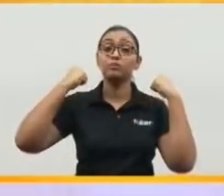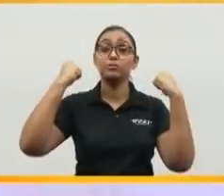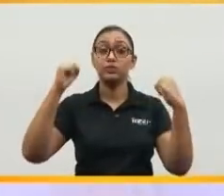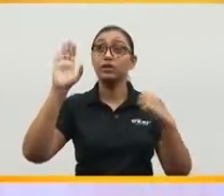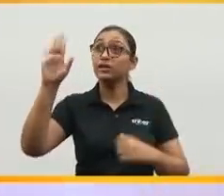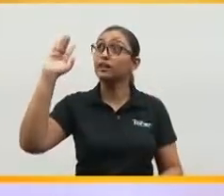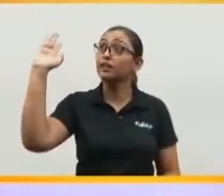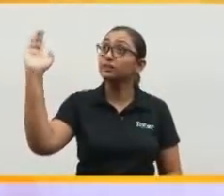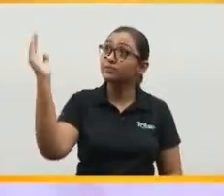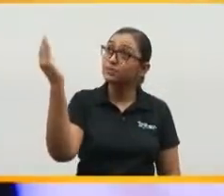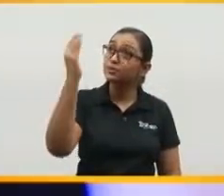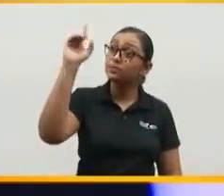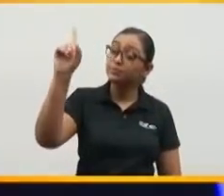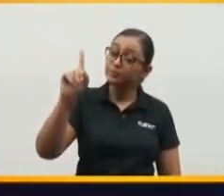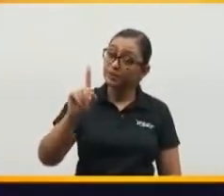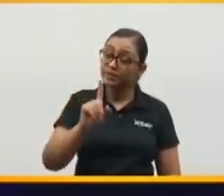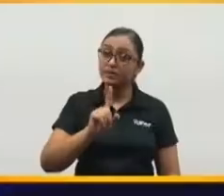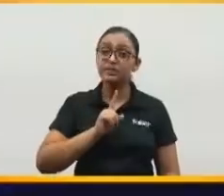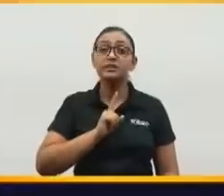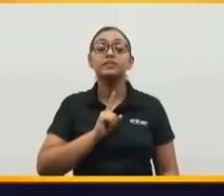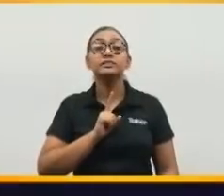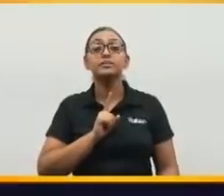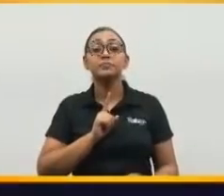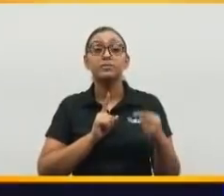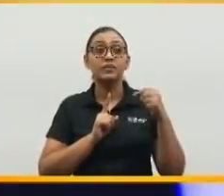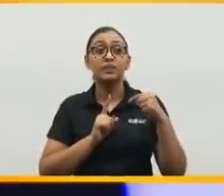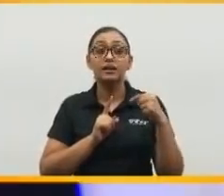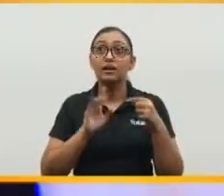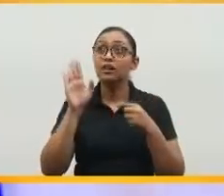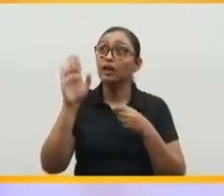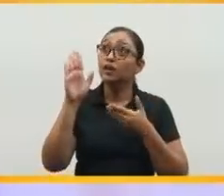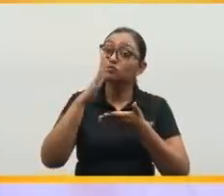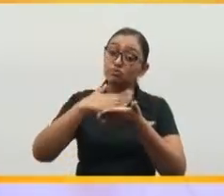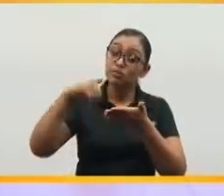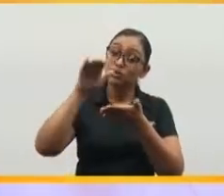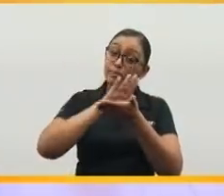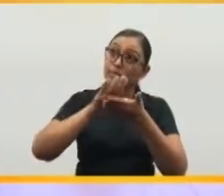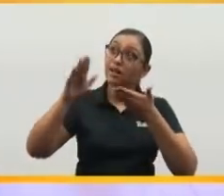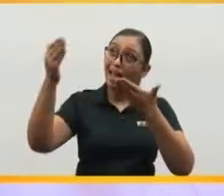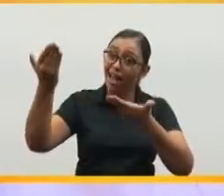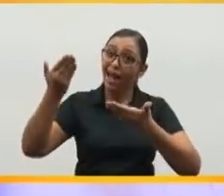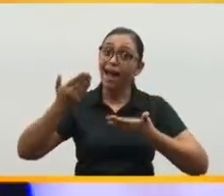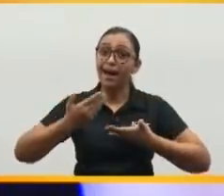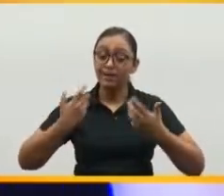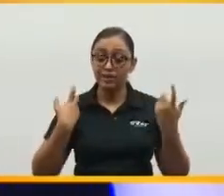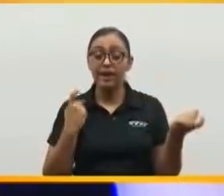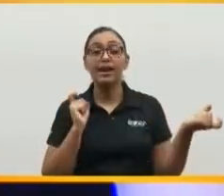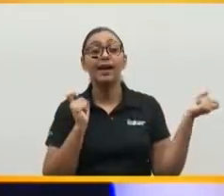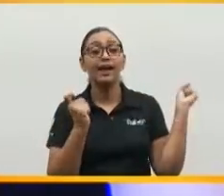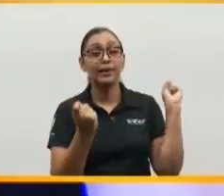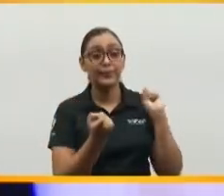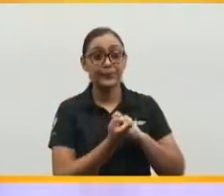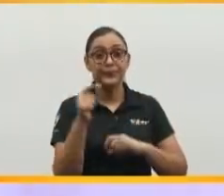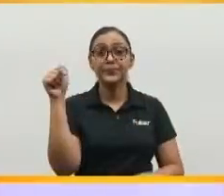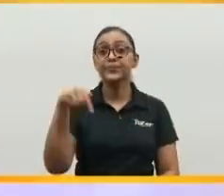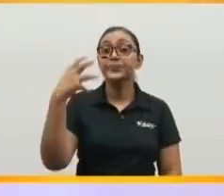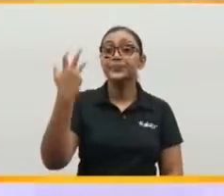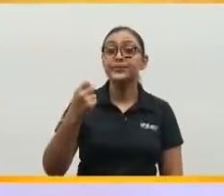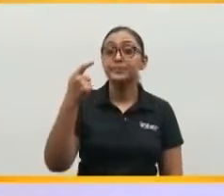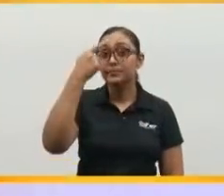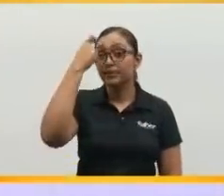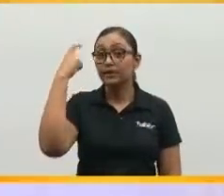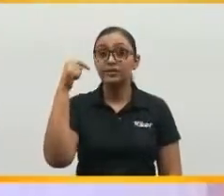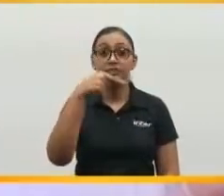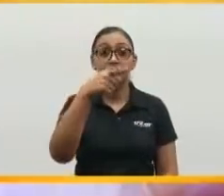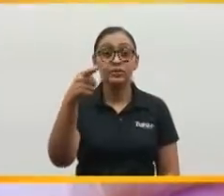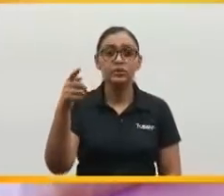presencia de nuestro Señor Jesucristo, ojo, y con la ayuda de su Espíritu Santo. El día de hoy quiero recordarte que nosotros estamos aquí